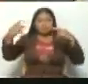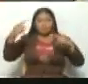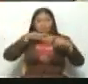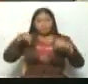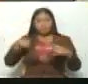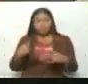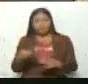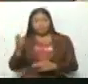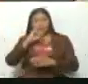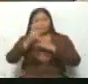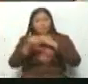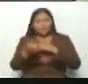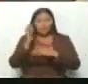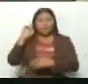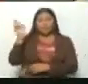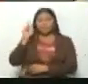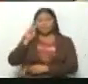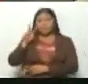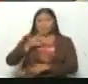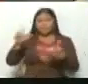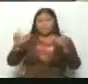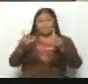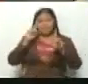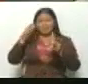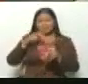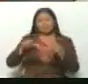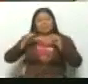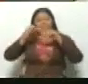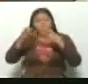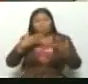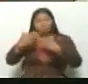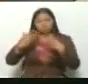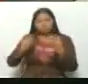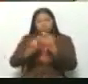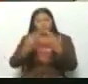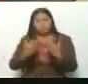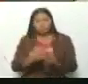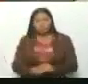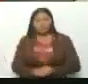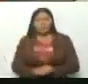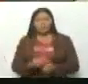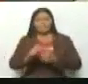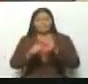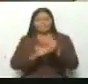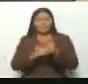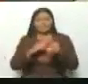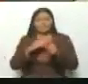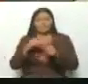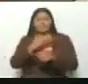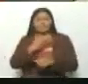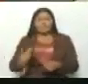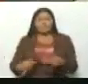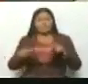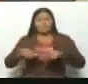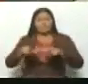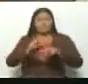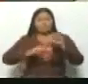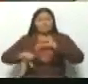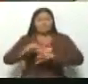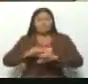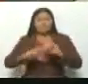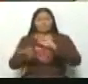en sintonía del programa que se escucha por radio, se ve por televisión. Seguimos conversando con Gabriela Jiménez, vicepresidenta sectorial de